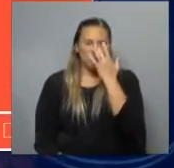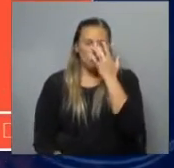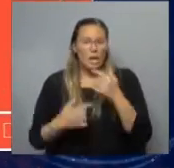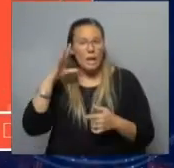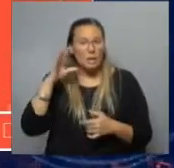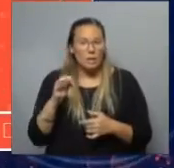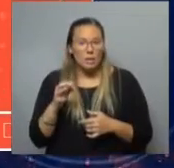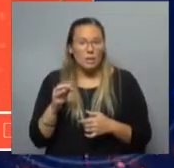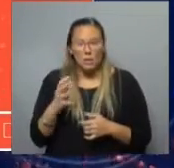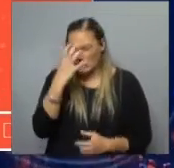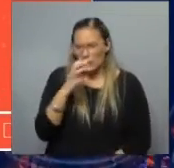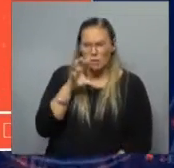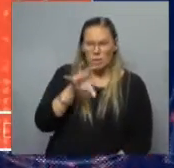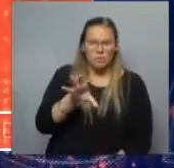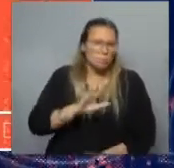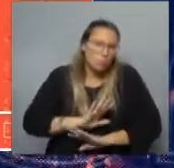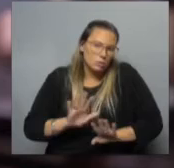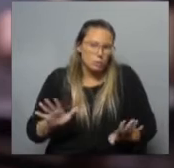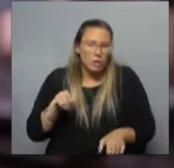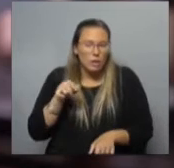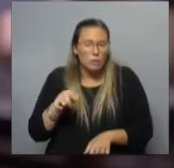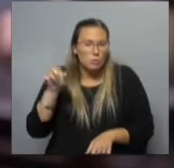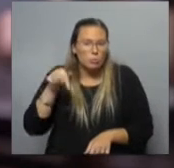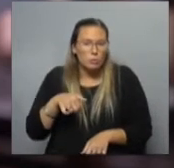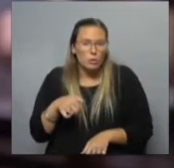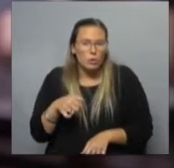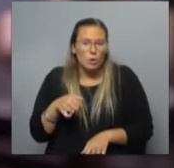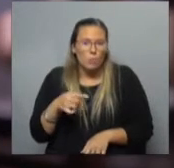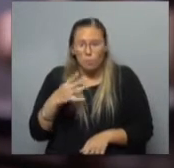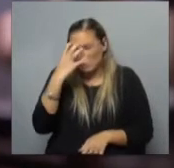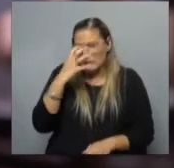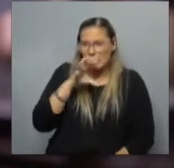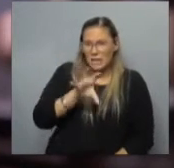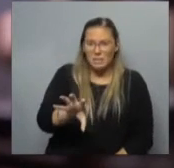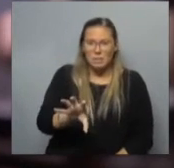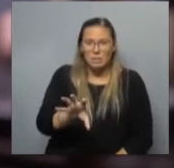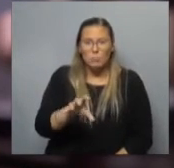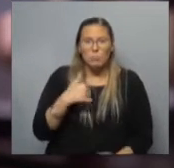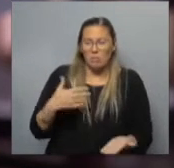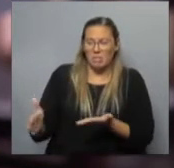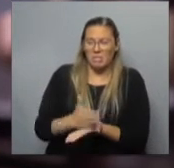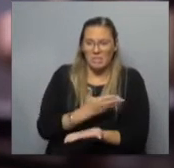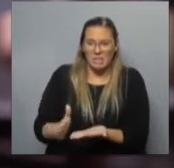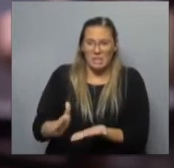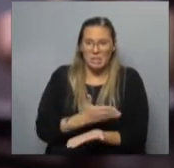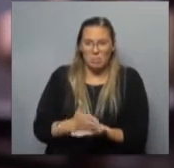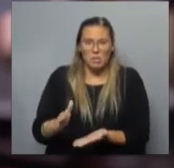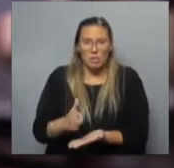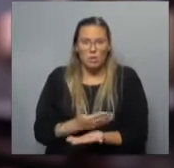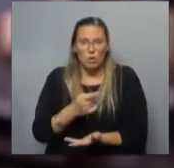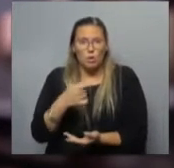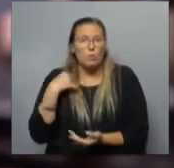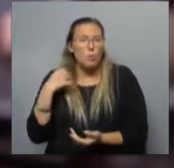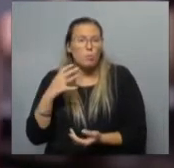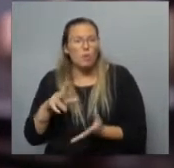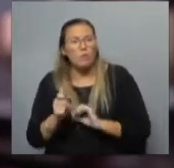Yo creo que es racismo puro. Creo que eso ha nacido por racismo, o sea, por discriminación, de que vos con